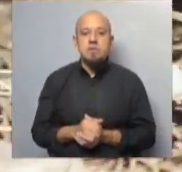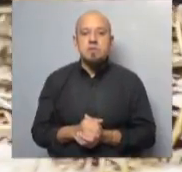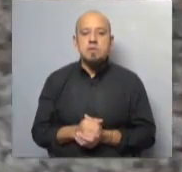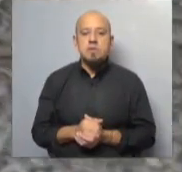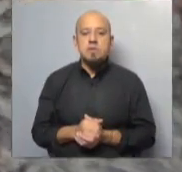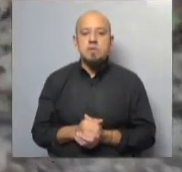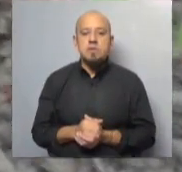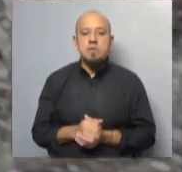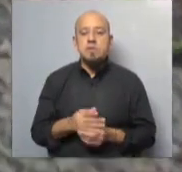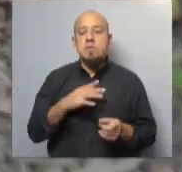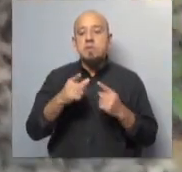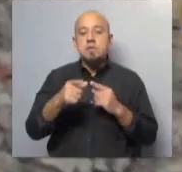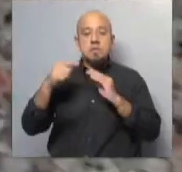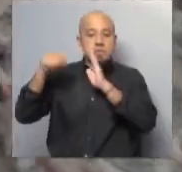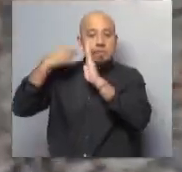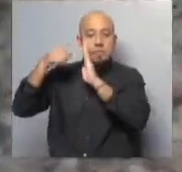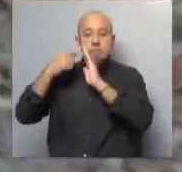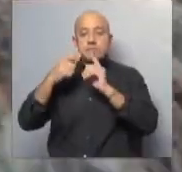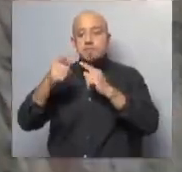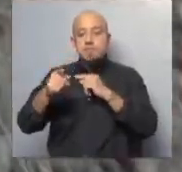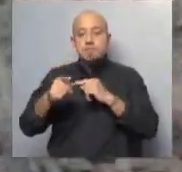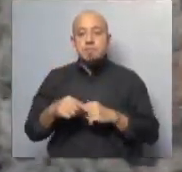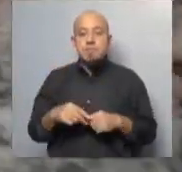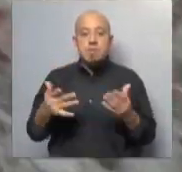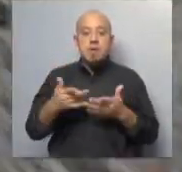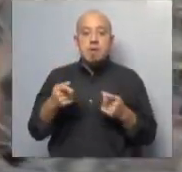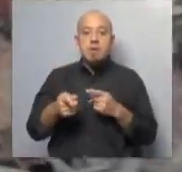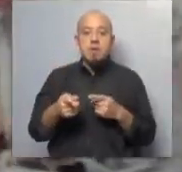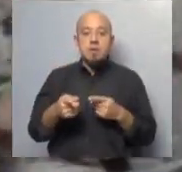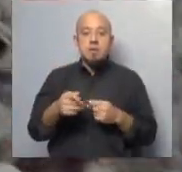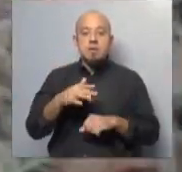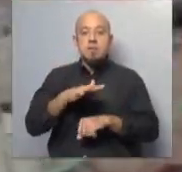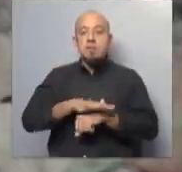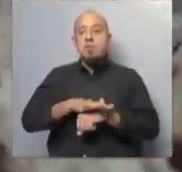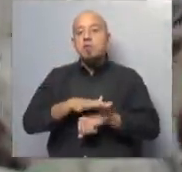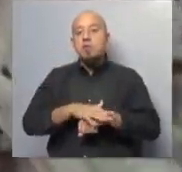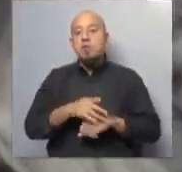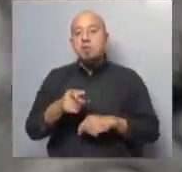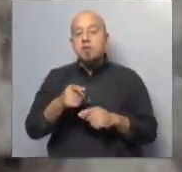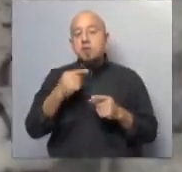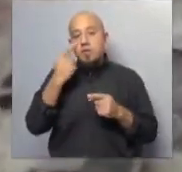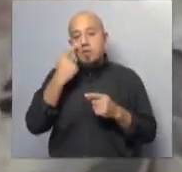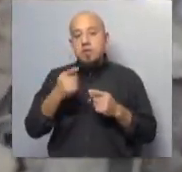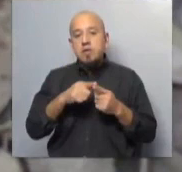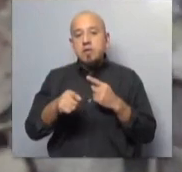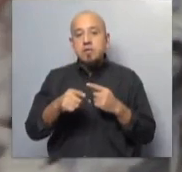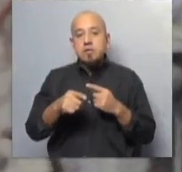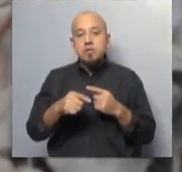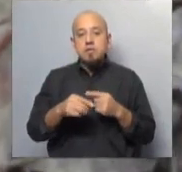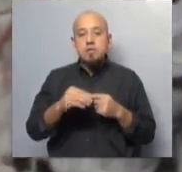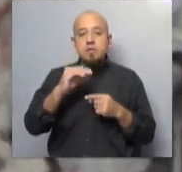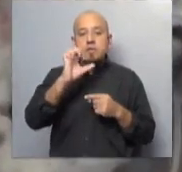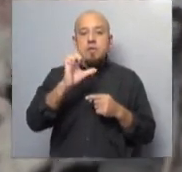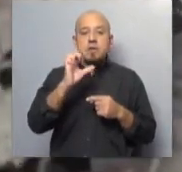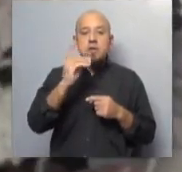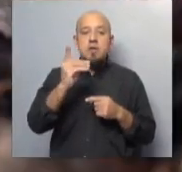Te digo, hay una filmación que es probablemente ya en este momento es histórica, que es la filmación de un Boletus edulis. Para